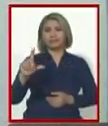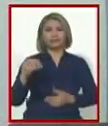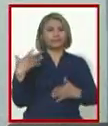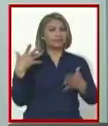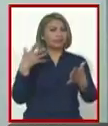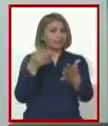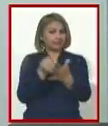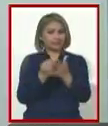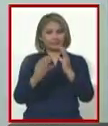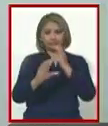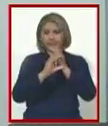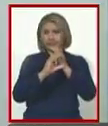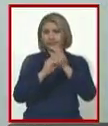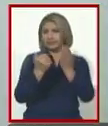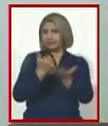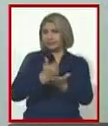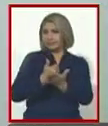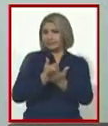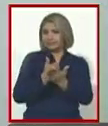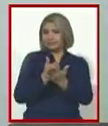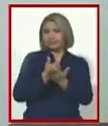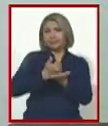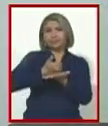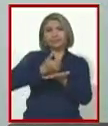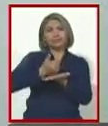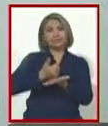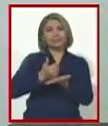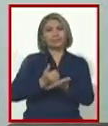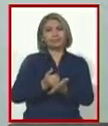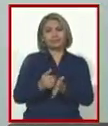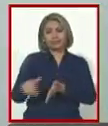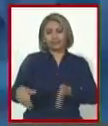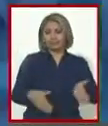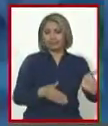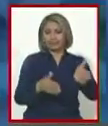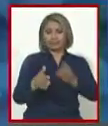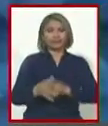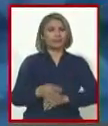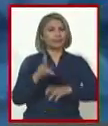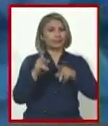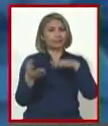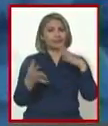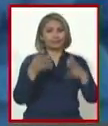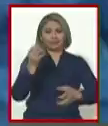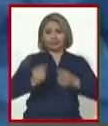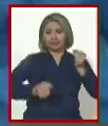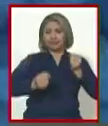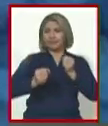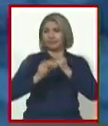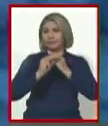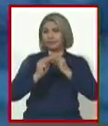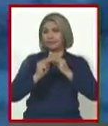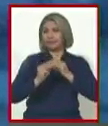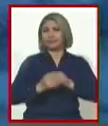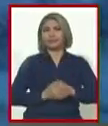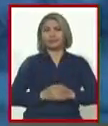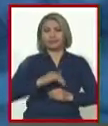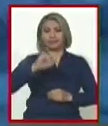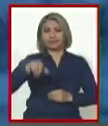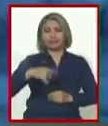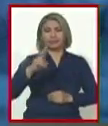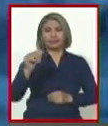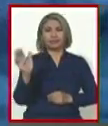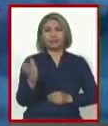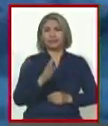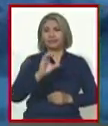Choca contra un camión que se encontraba estacionado sobre carretera. El fallecido es el conductor del minibús identificado como Juan